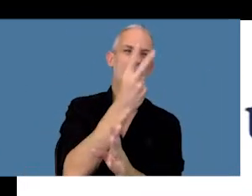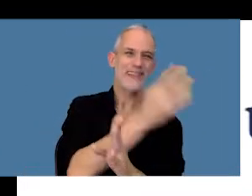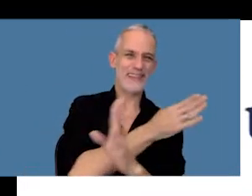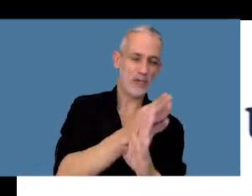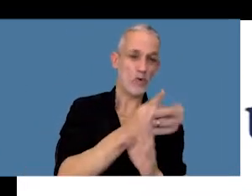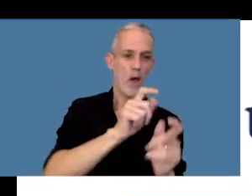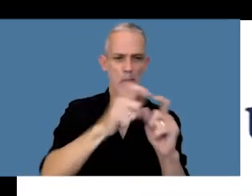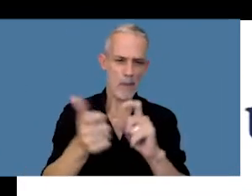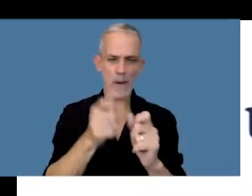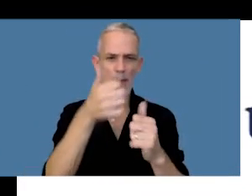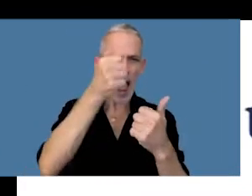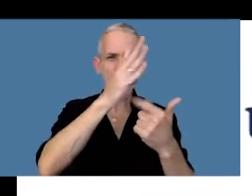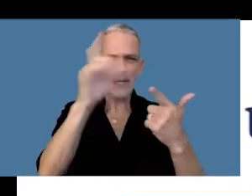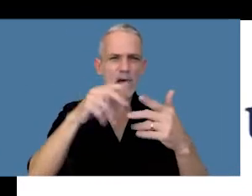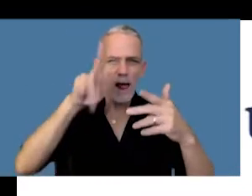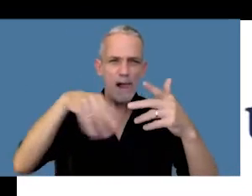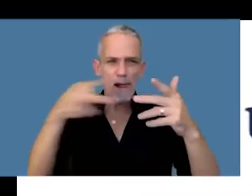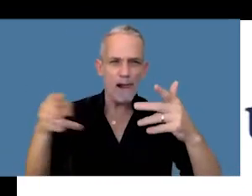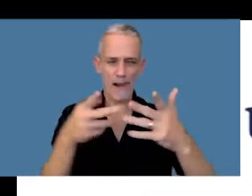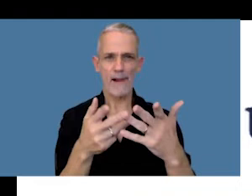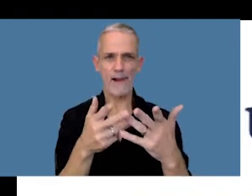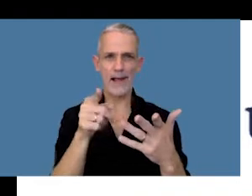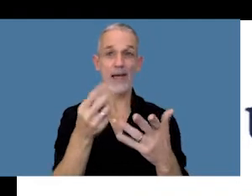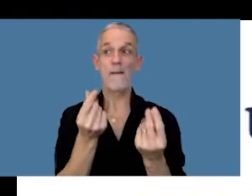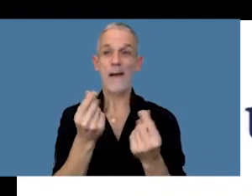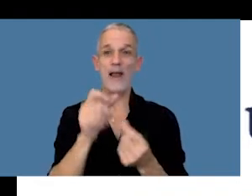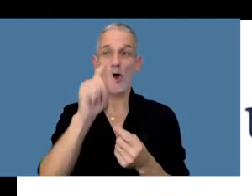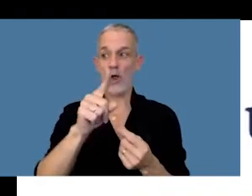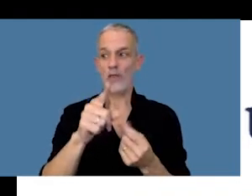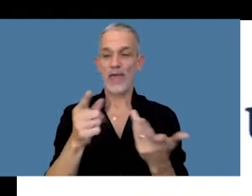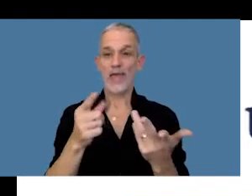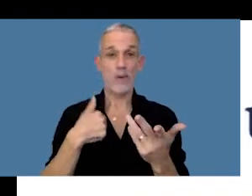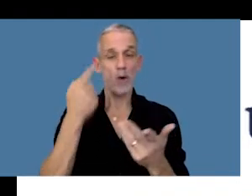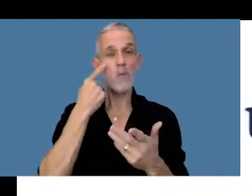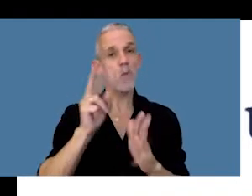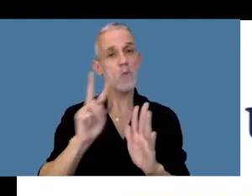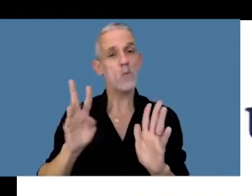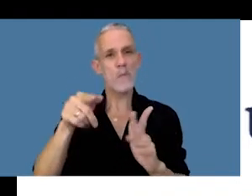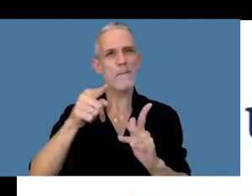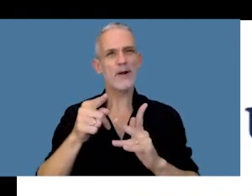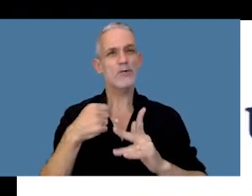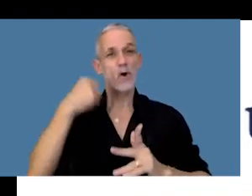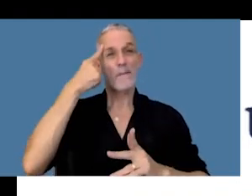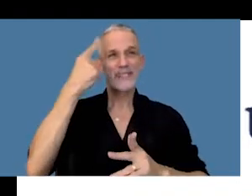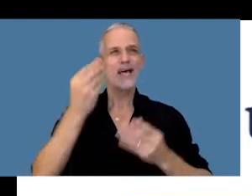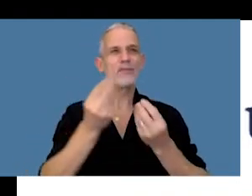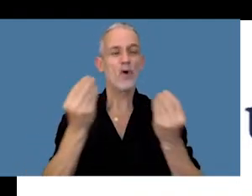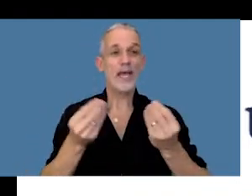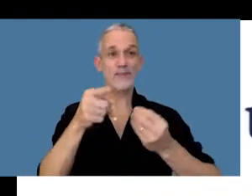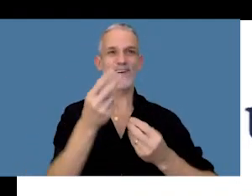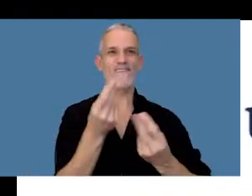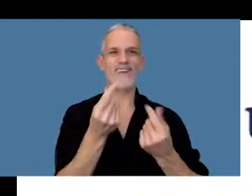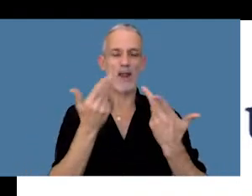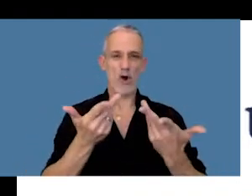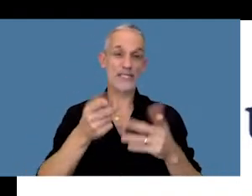hice todo este ejercicio, y en base al valor, digamos, fui tomando, pero considerando estos valores, para